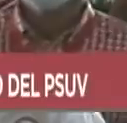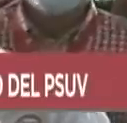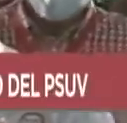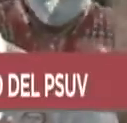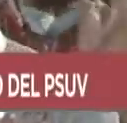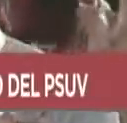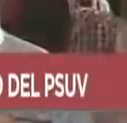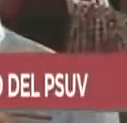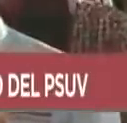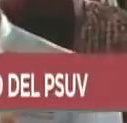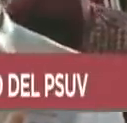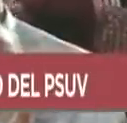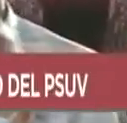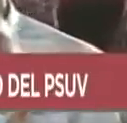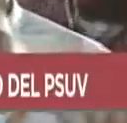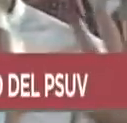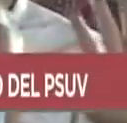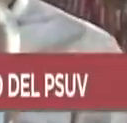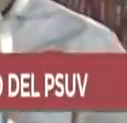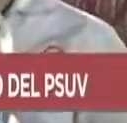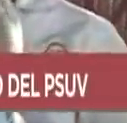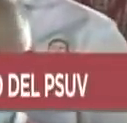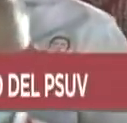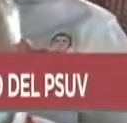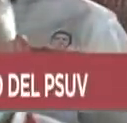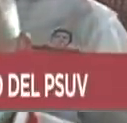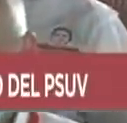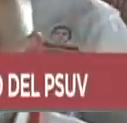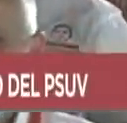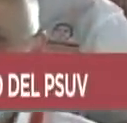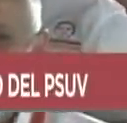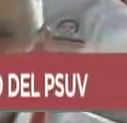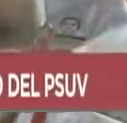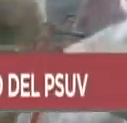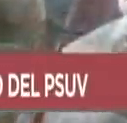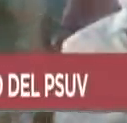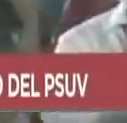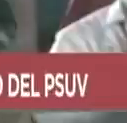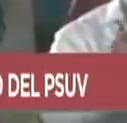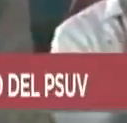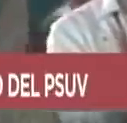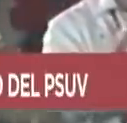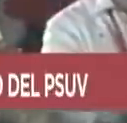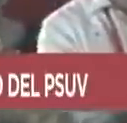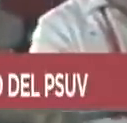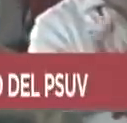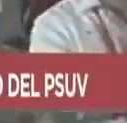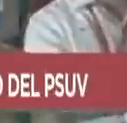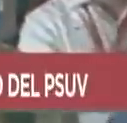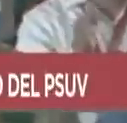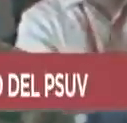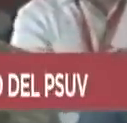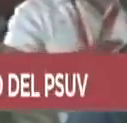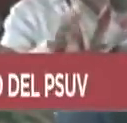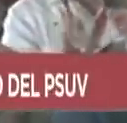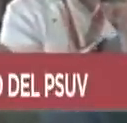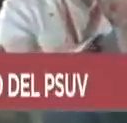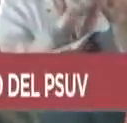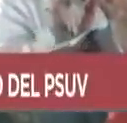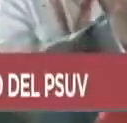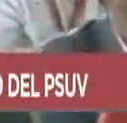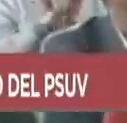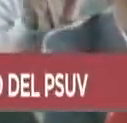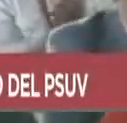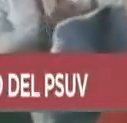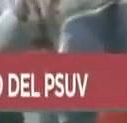entregar. Oh, oh, oh, oh. Ese equipo nuestro, oh, oh, oh, oh. Lo defenderemos, oh, oh, oh. El imperialismo